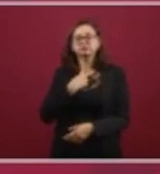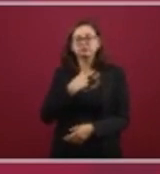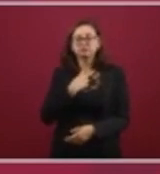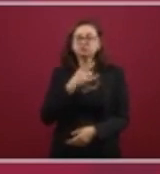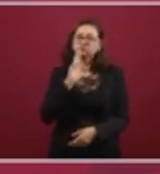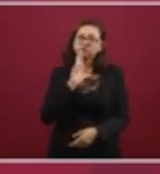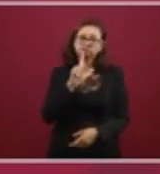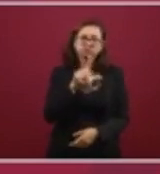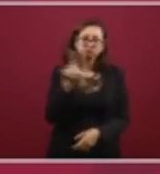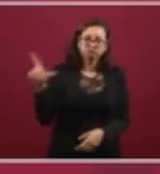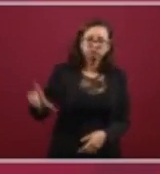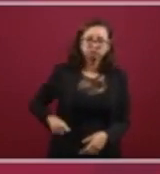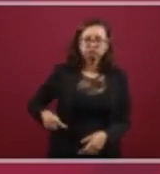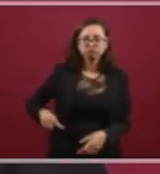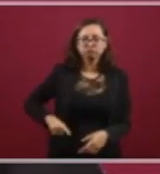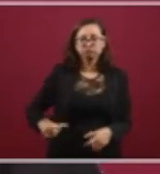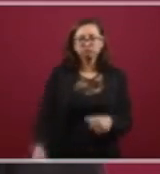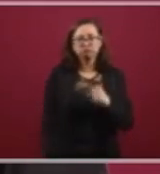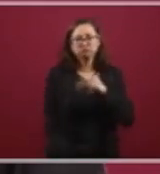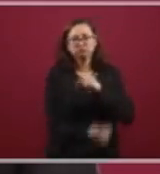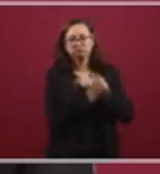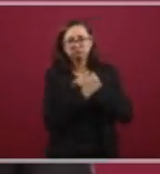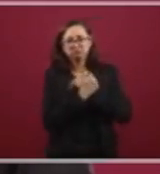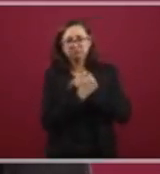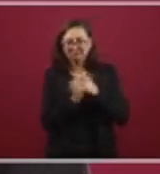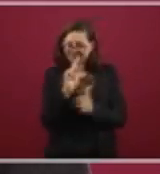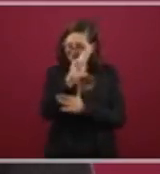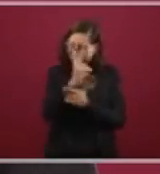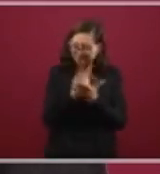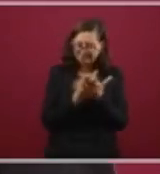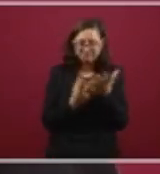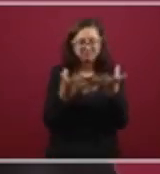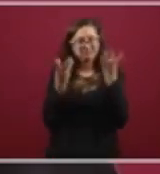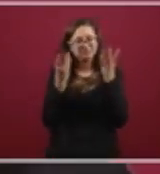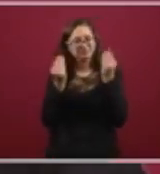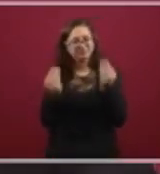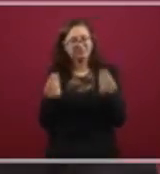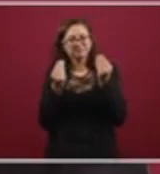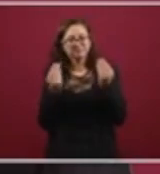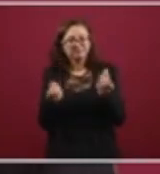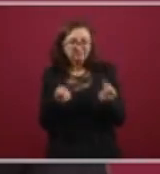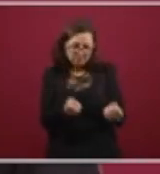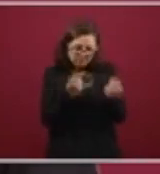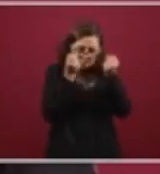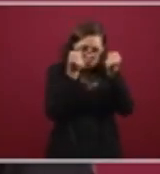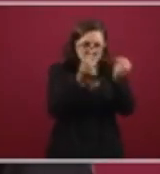busquen. Hay muchos programas, estamos hablando de los jóvenes.